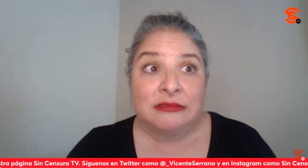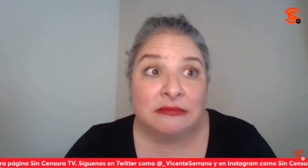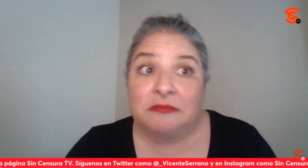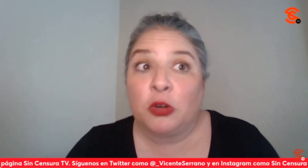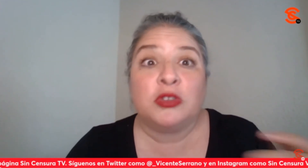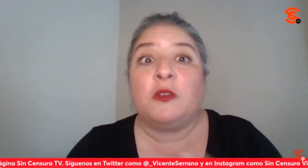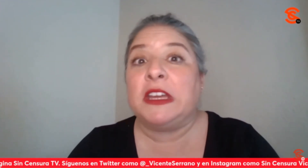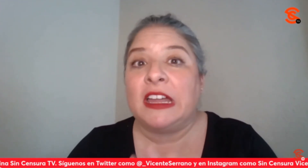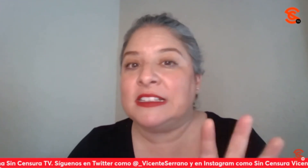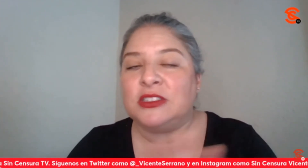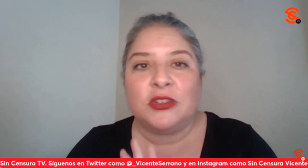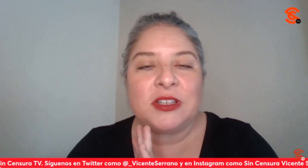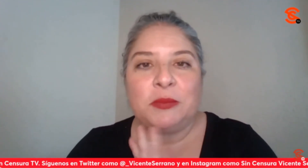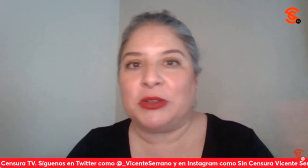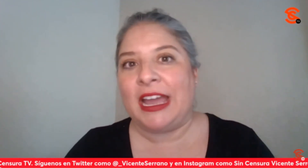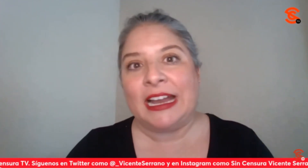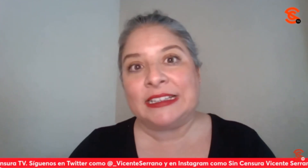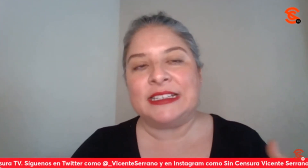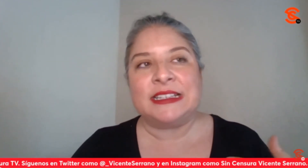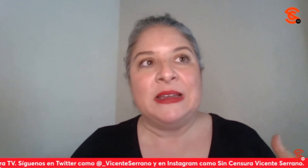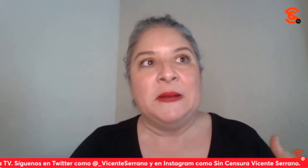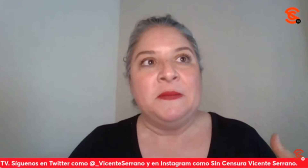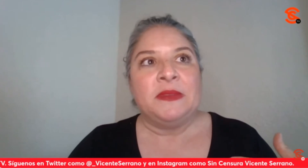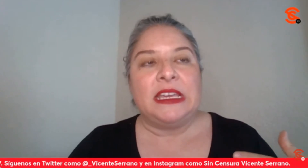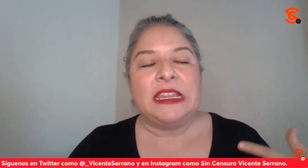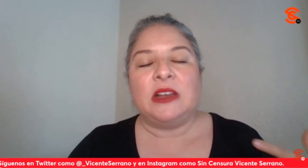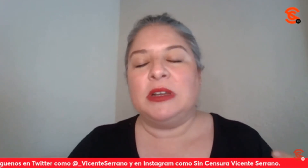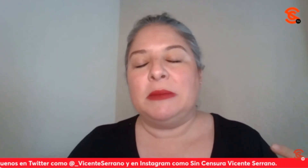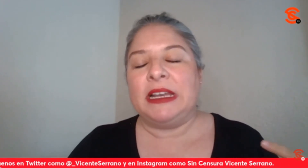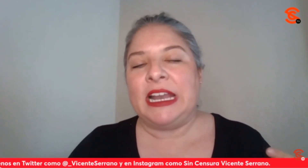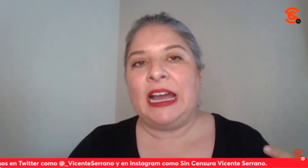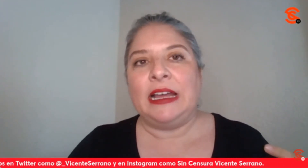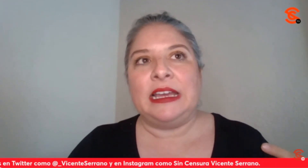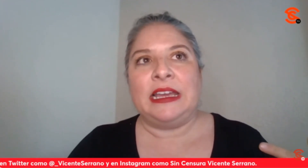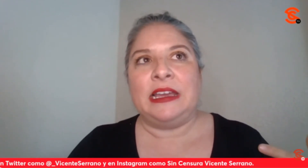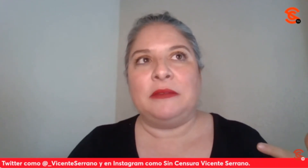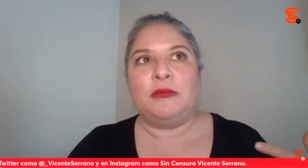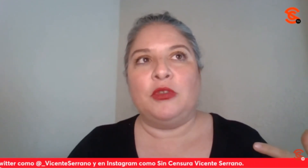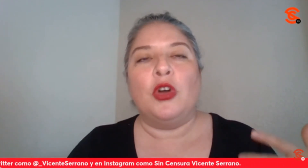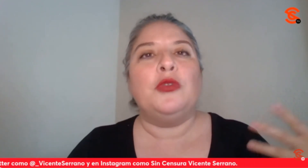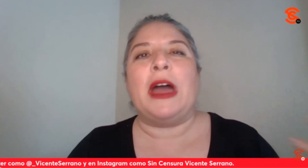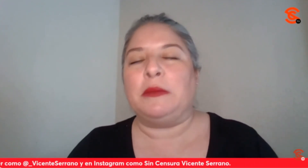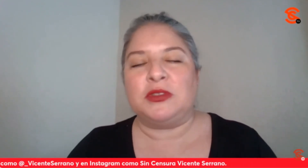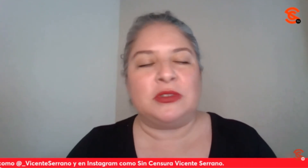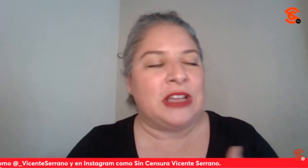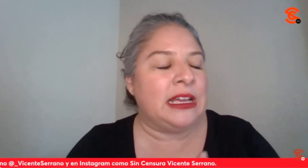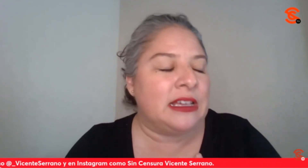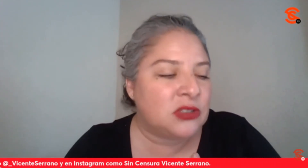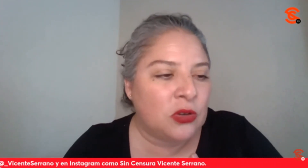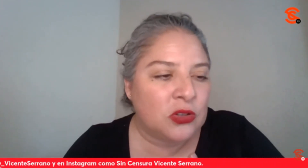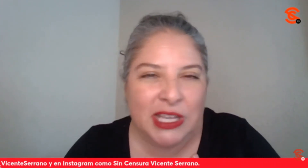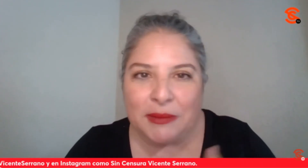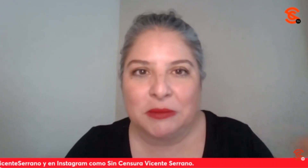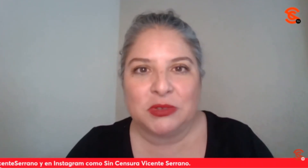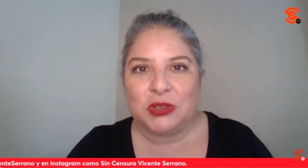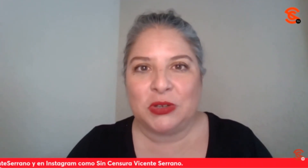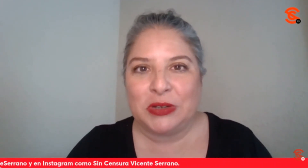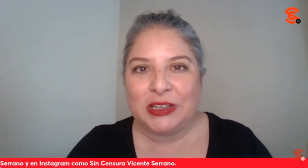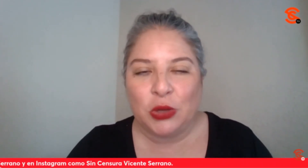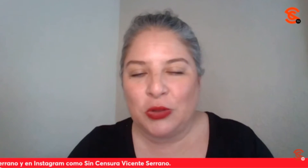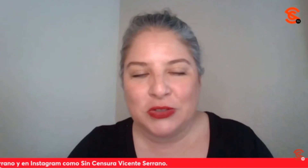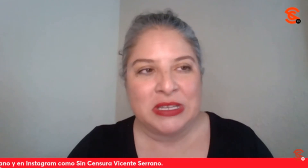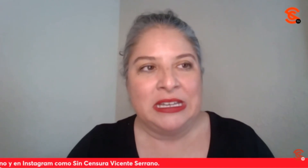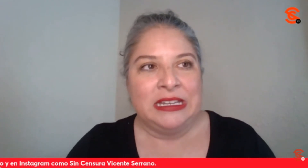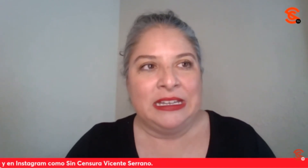invasiones justificadas, yo no sé por qué artes, y de alguna manera no dudamos, o sea, eso lo sabemos yo creo